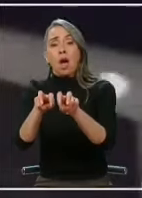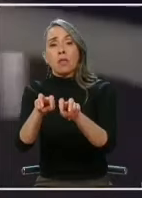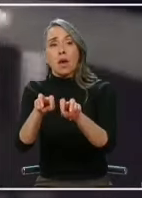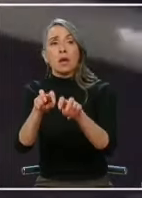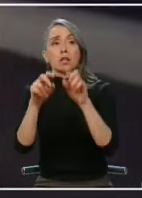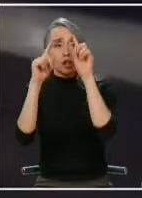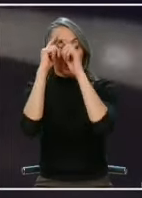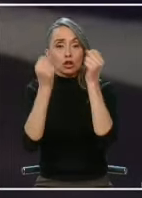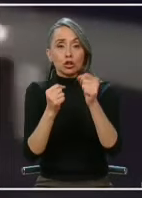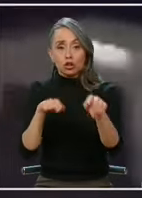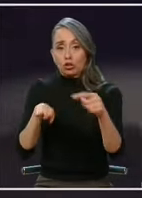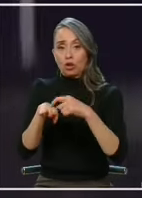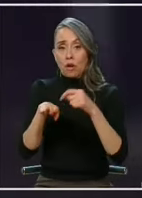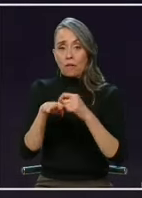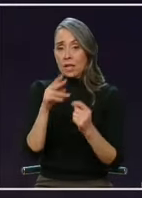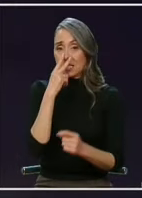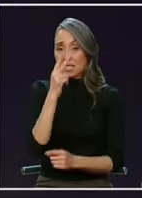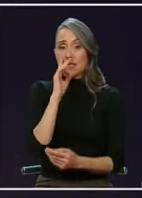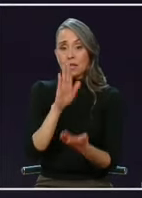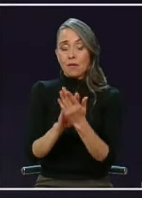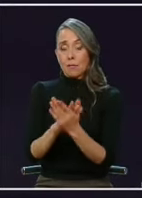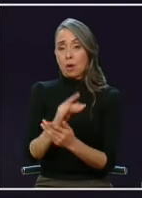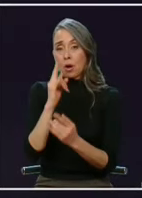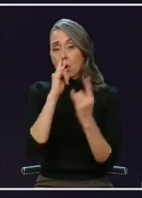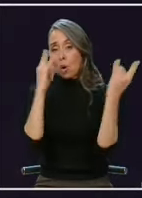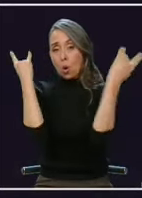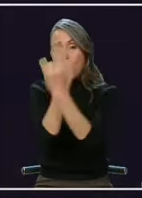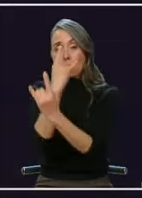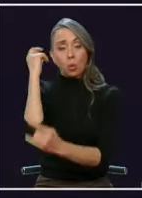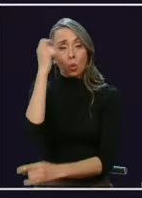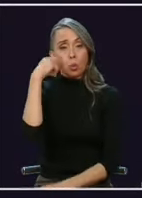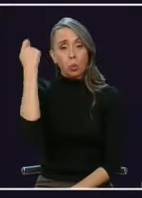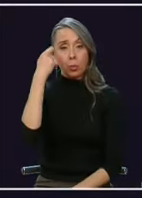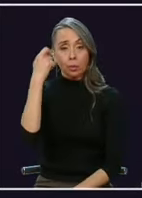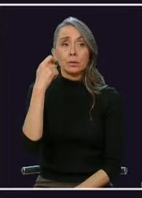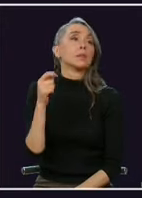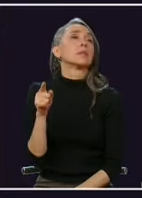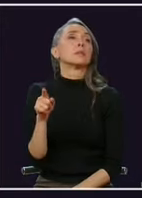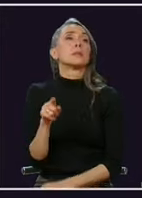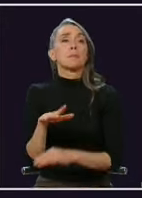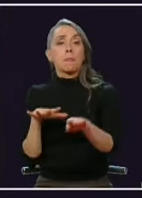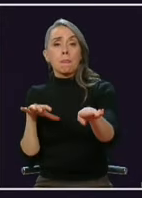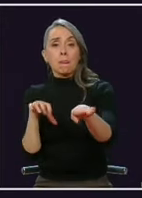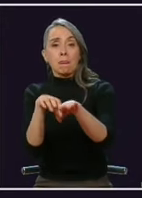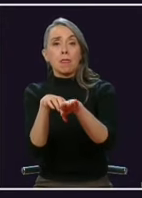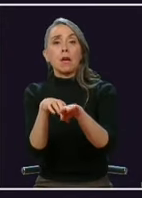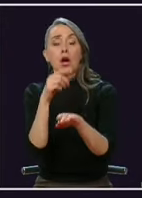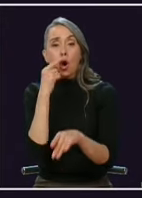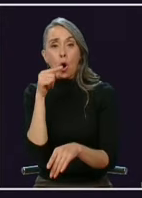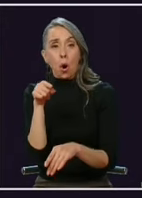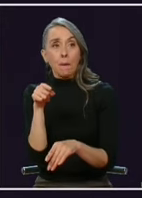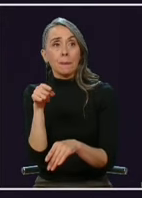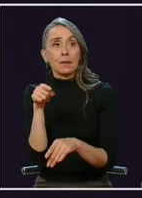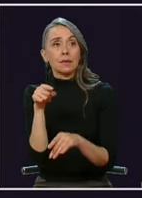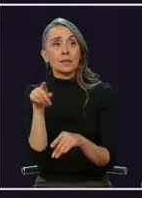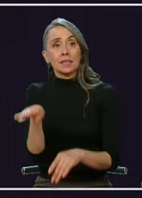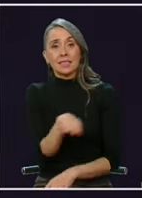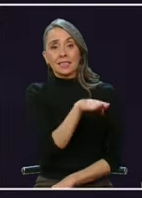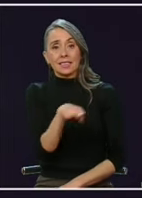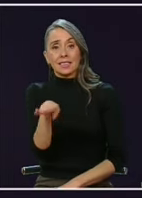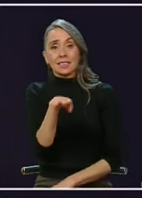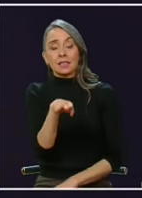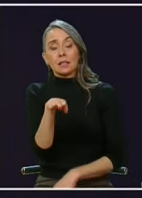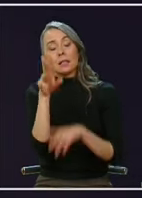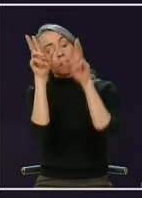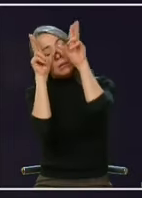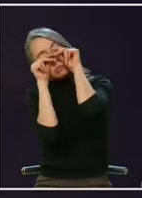El conductor iba en evidente estado de ebriedad. Según carabineros, tras el accidente, el protagonista de estas imágenes se